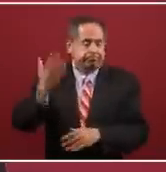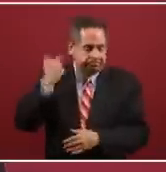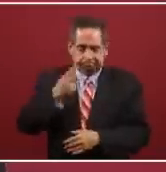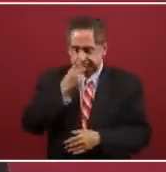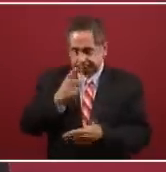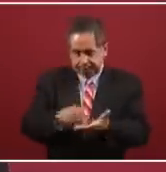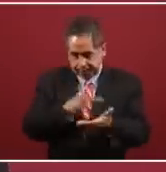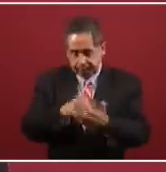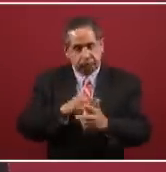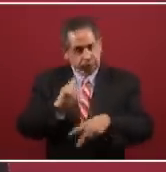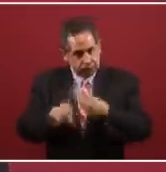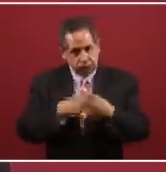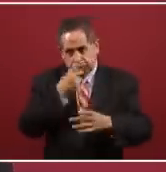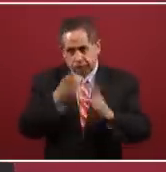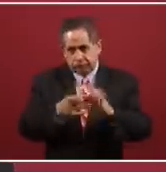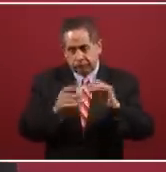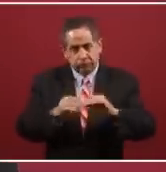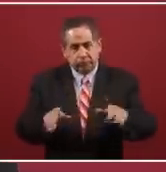lo repito,